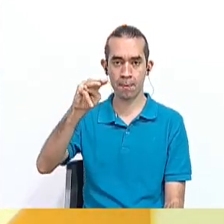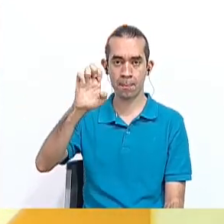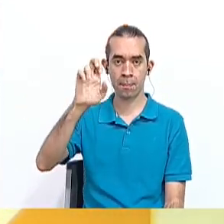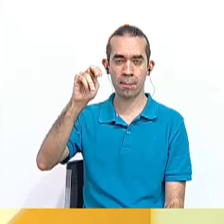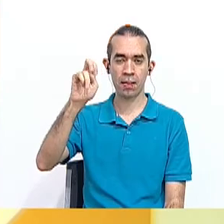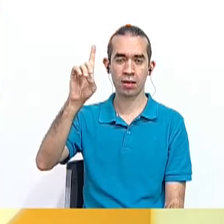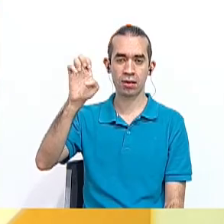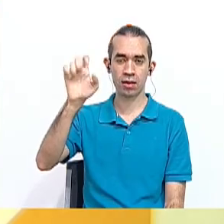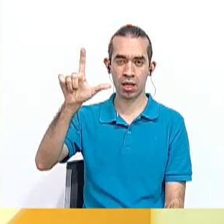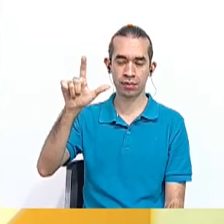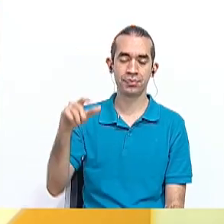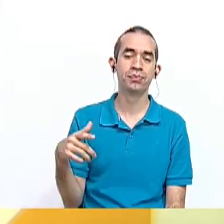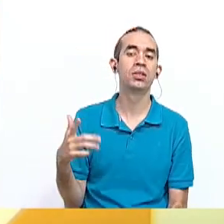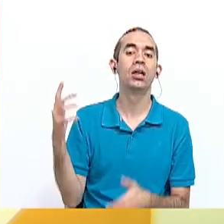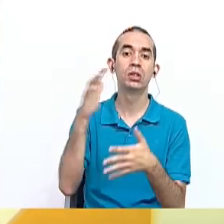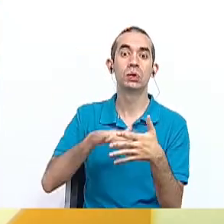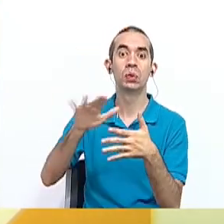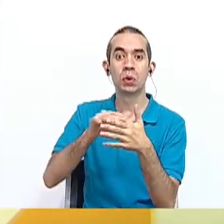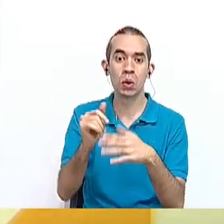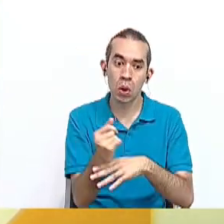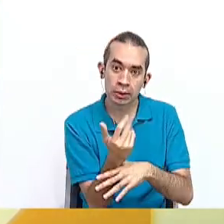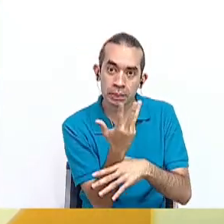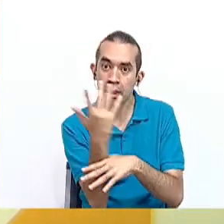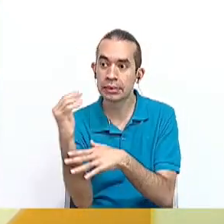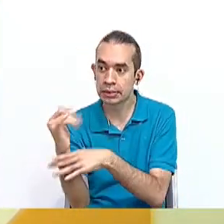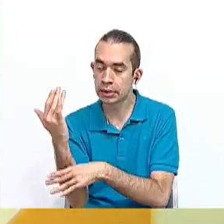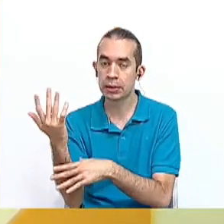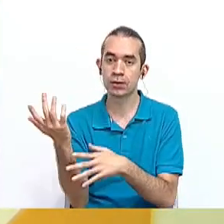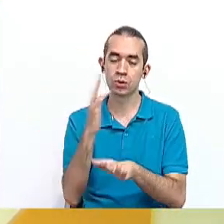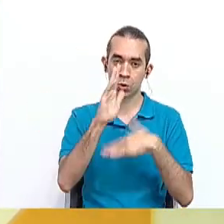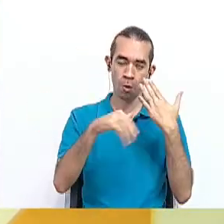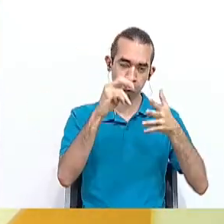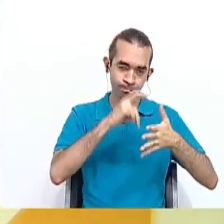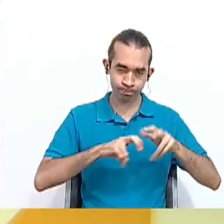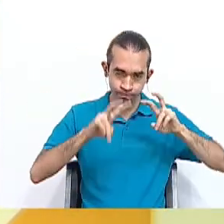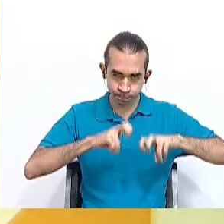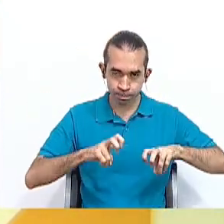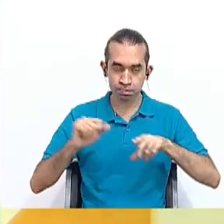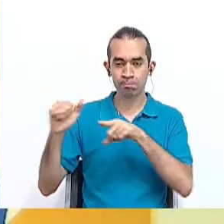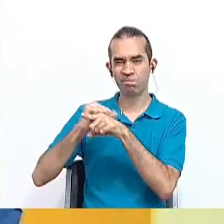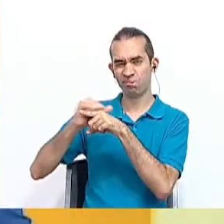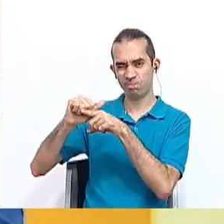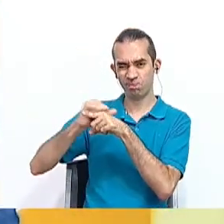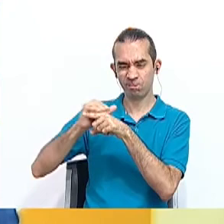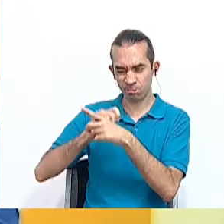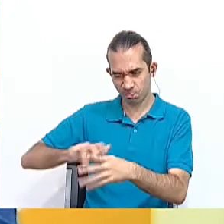plantas y a repasar todo lo que nosotros pudimos analizar el día de hoy. ¿Qué les